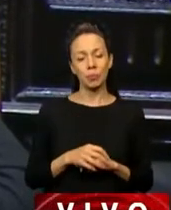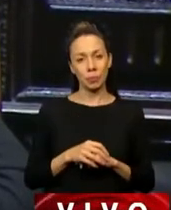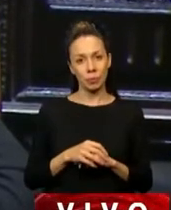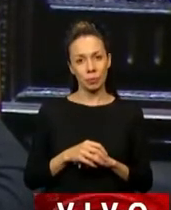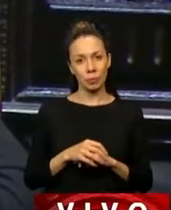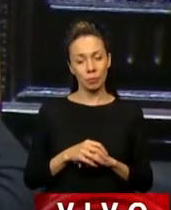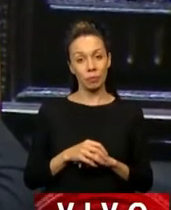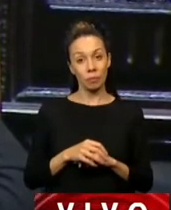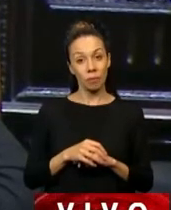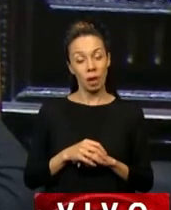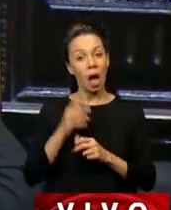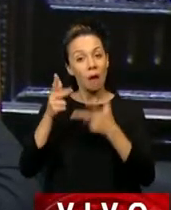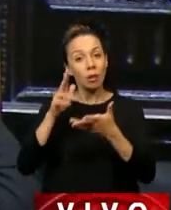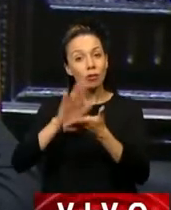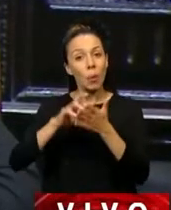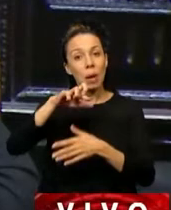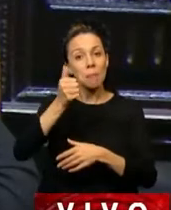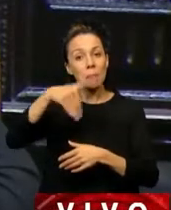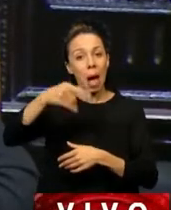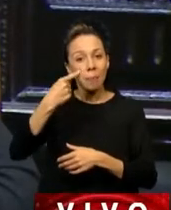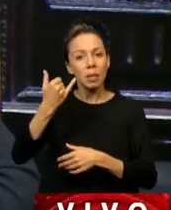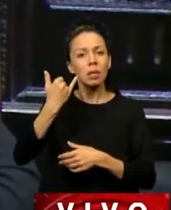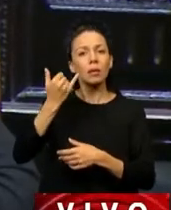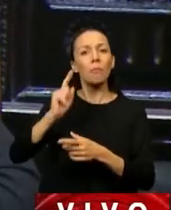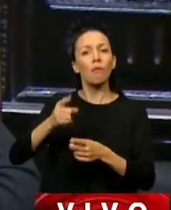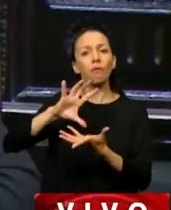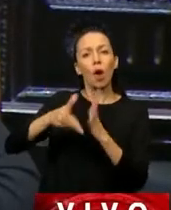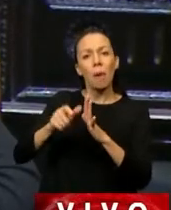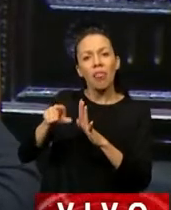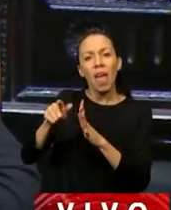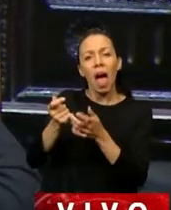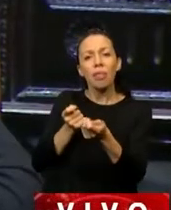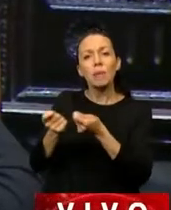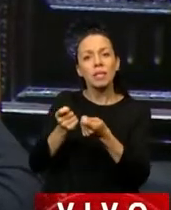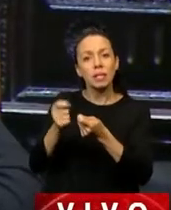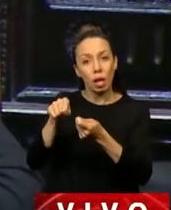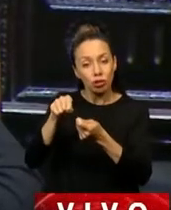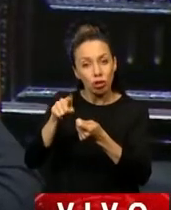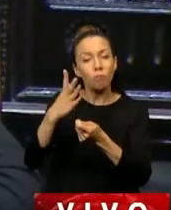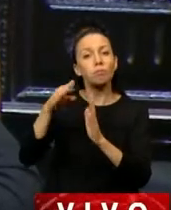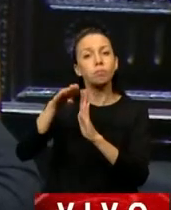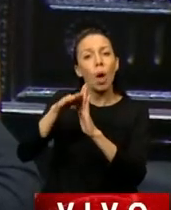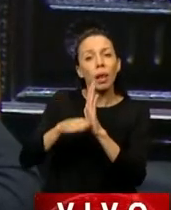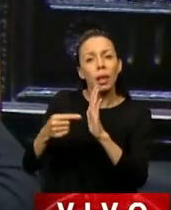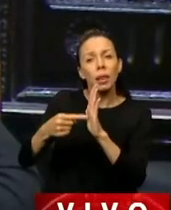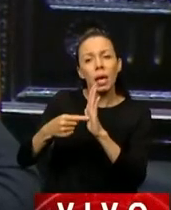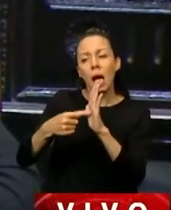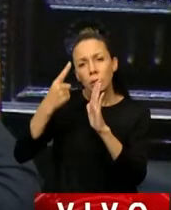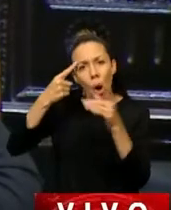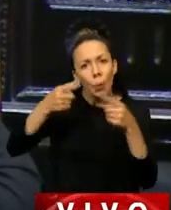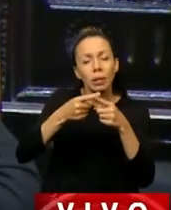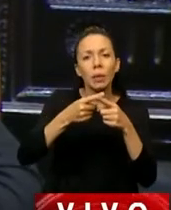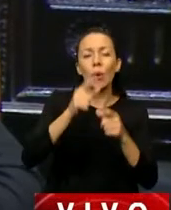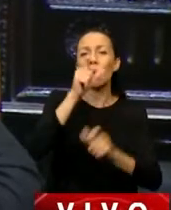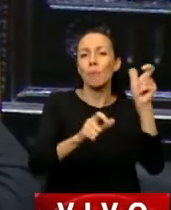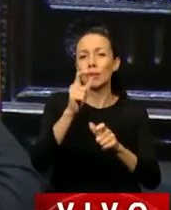al PAMI y a la administración que lleva adelante las políticas que están destinadas para nuestros adultos mayores e